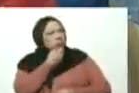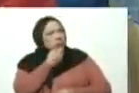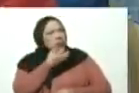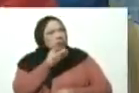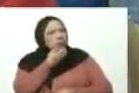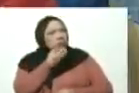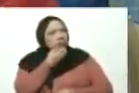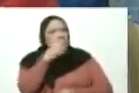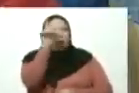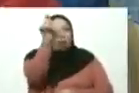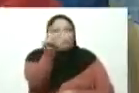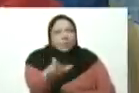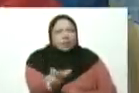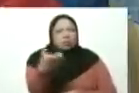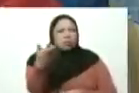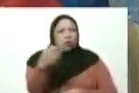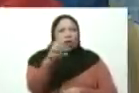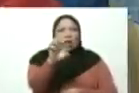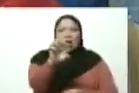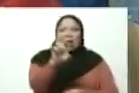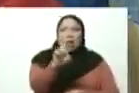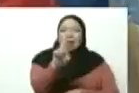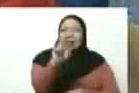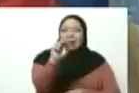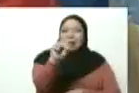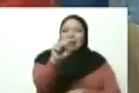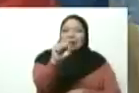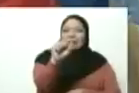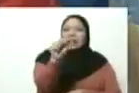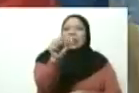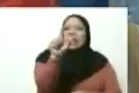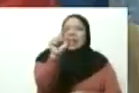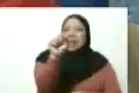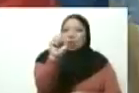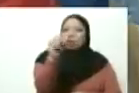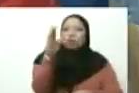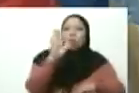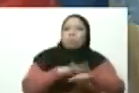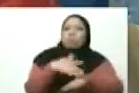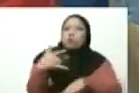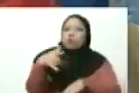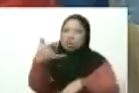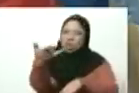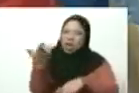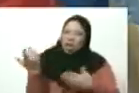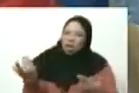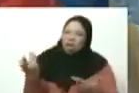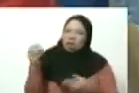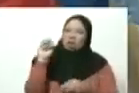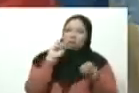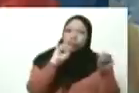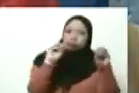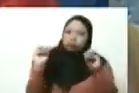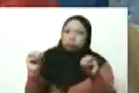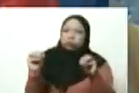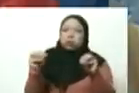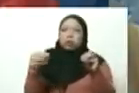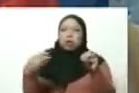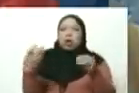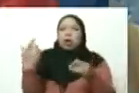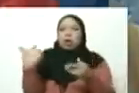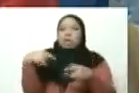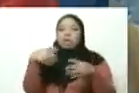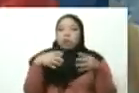quintero y por qué se le quiso dar a su extradición y a su solicitud a la solicitud de extradición que hizo el ministerio